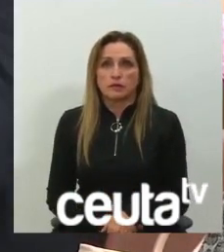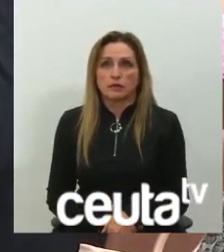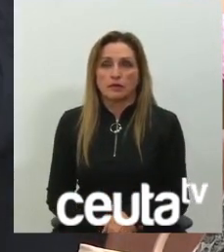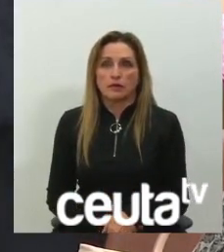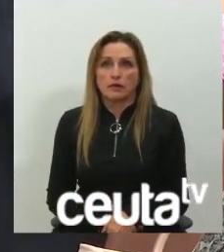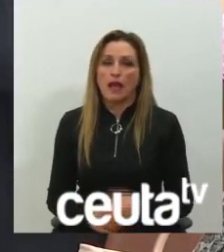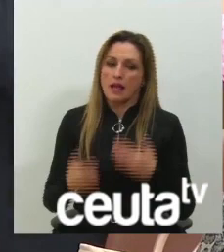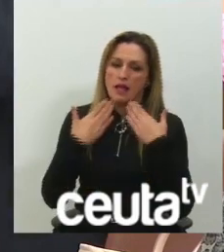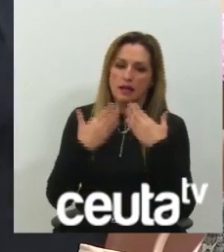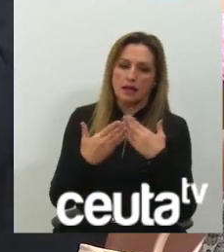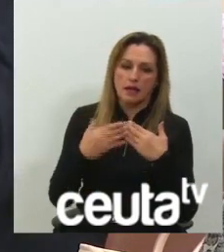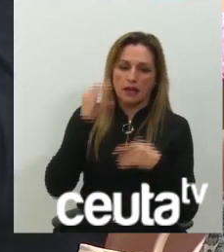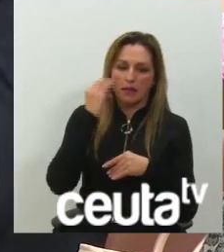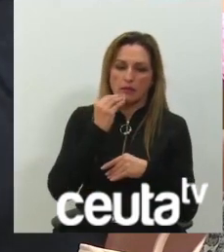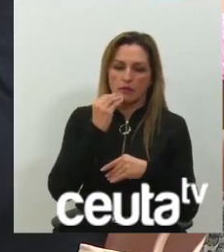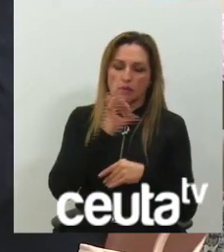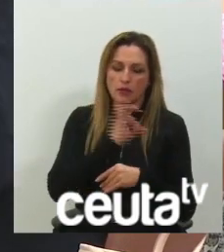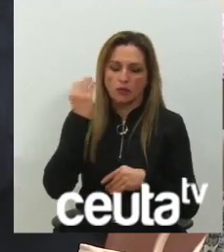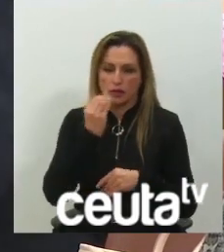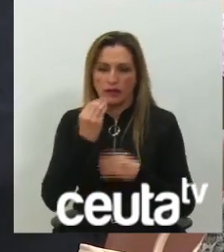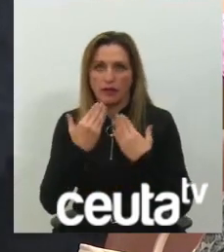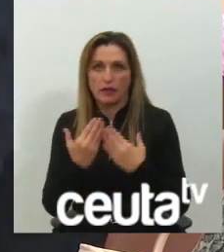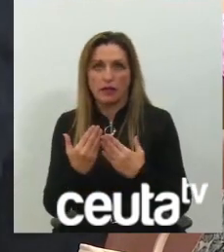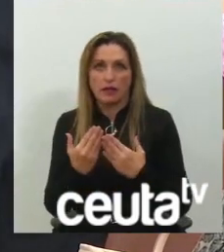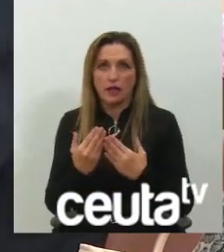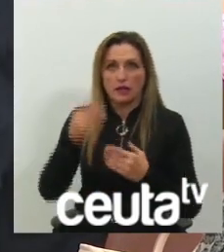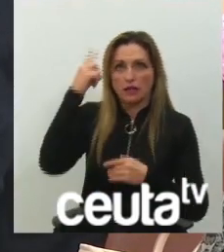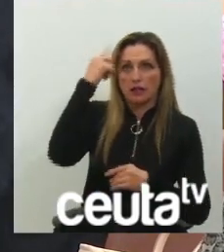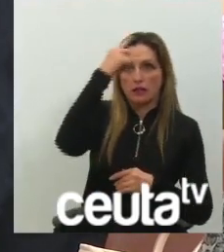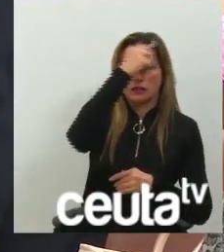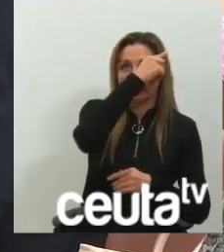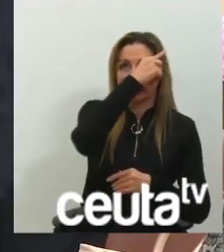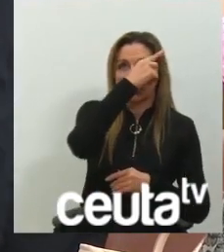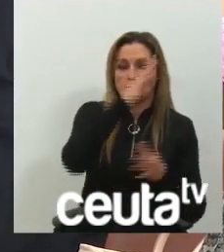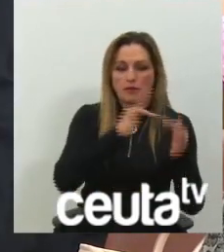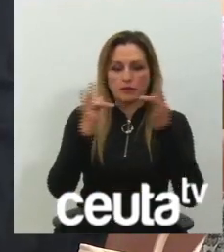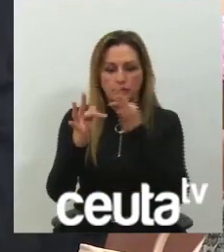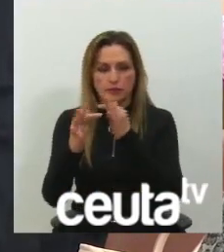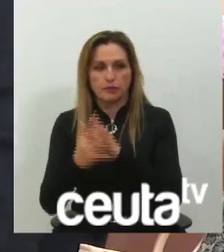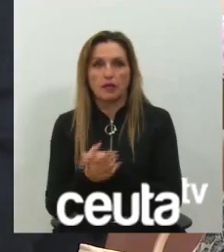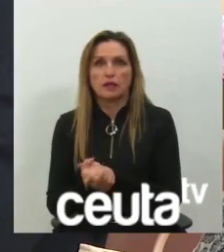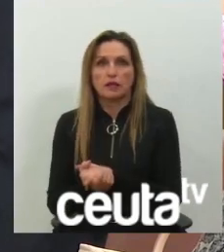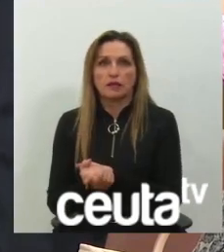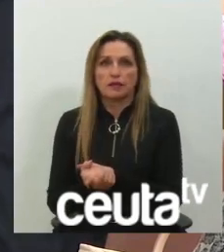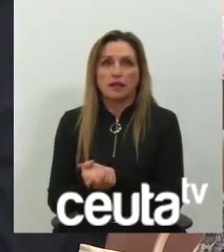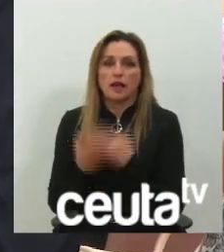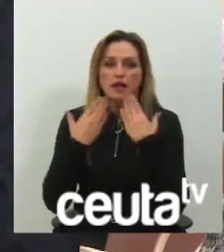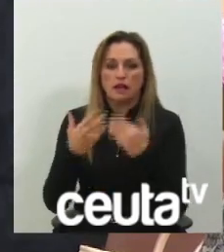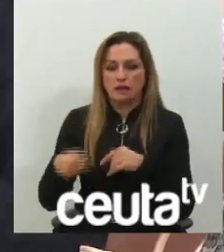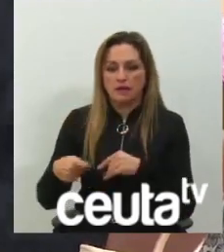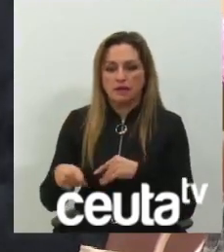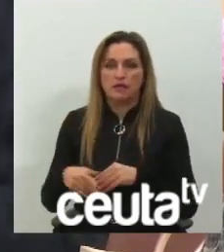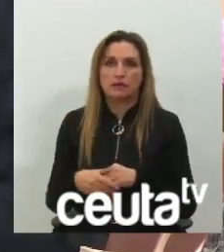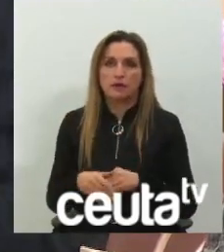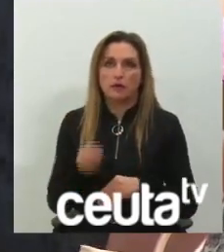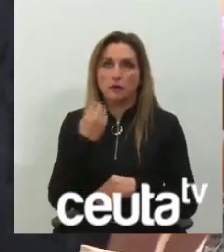y gracias a una muchacha señor rato me tiene usted la palabra gracias presidente